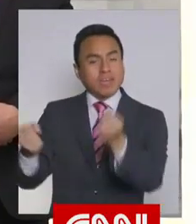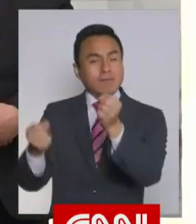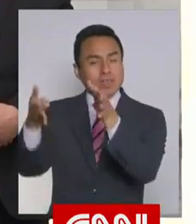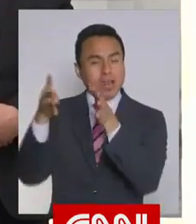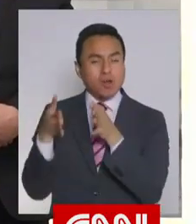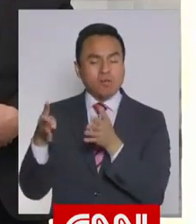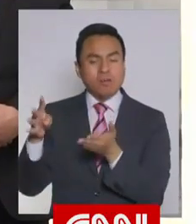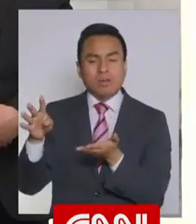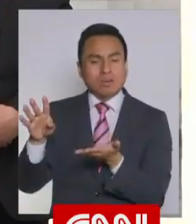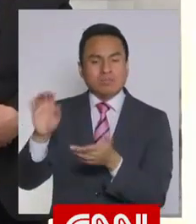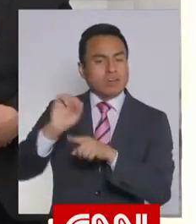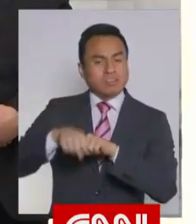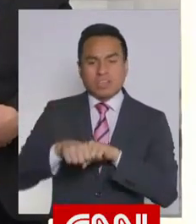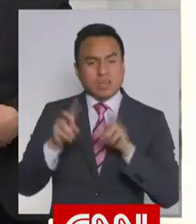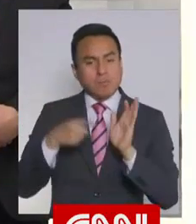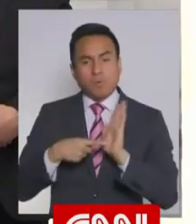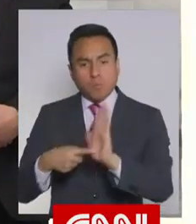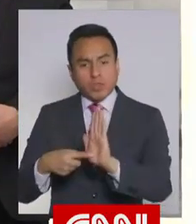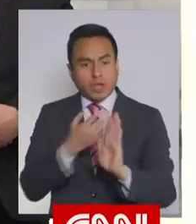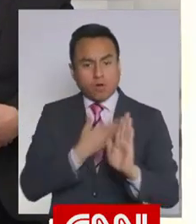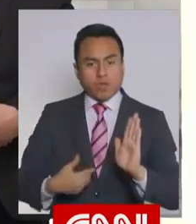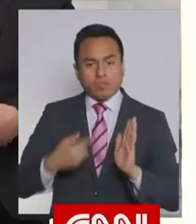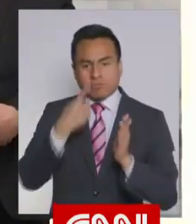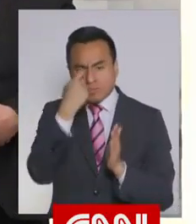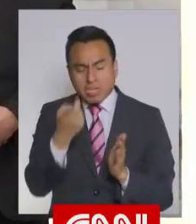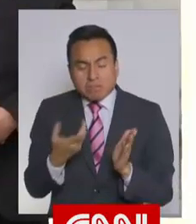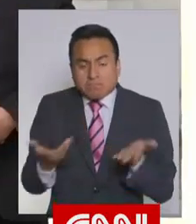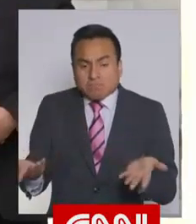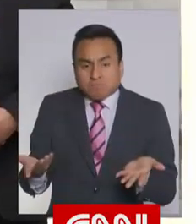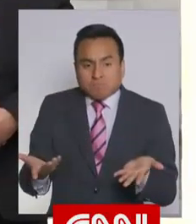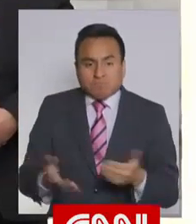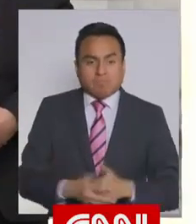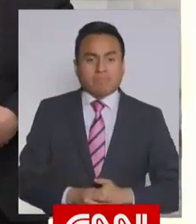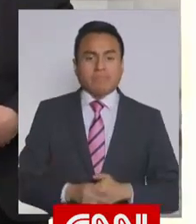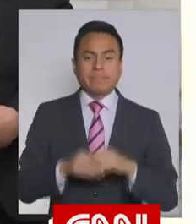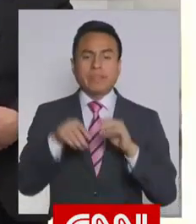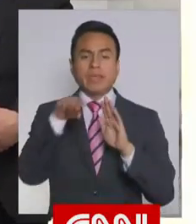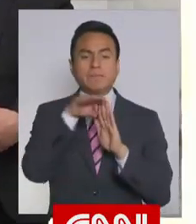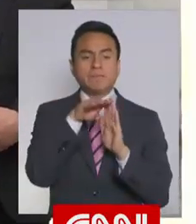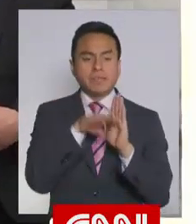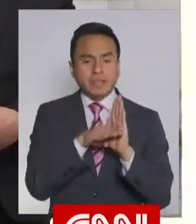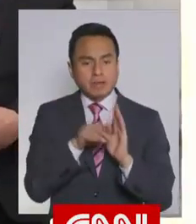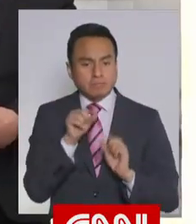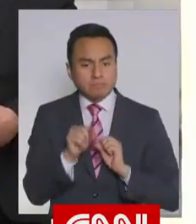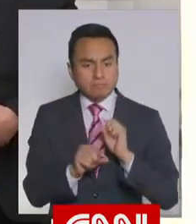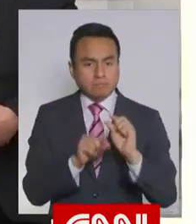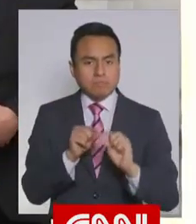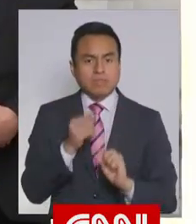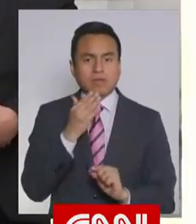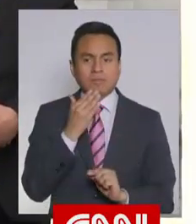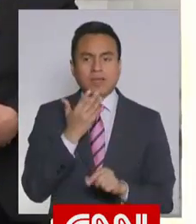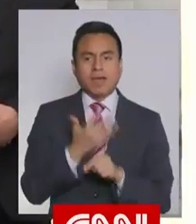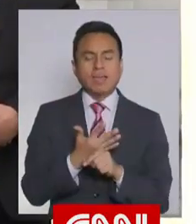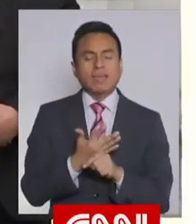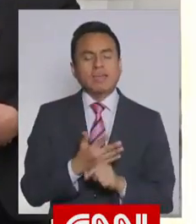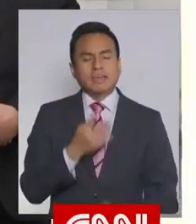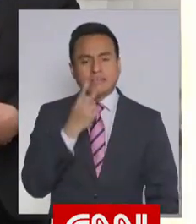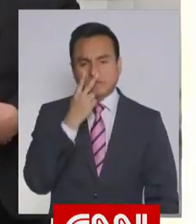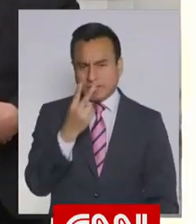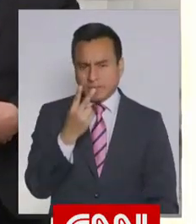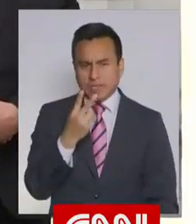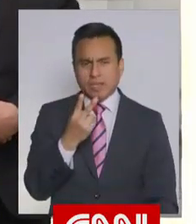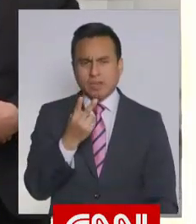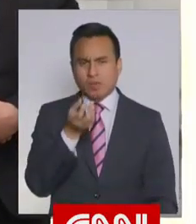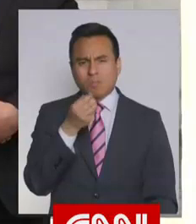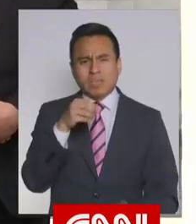una propuesta seria y contundente en la medida que como hay indicios de